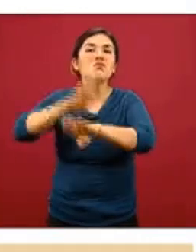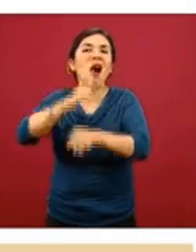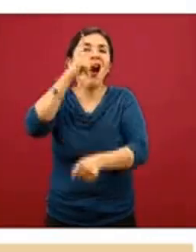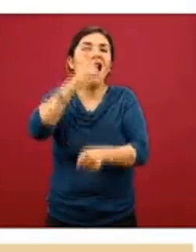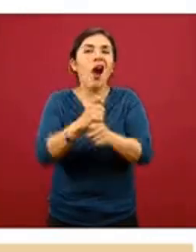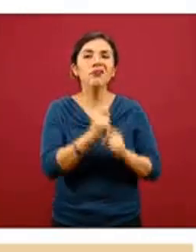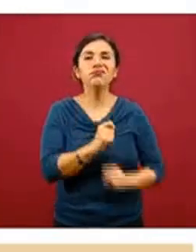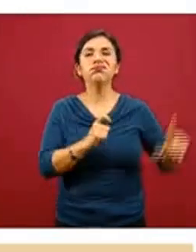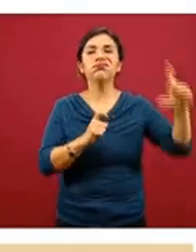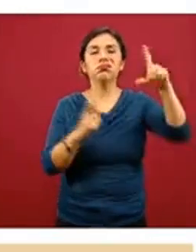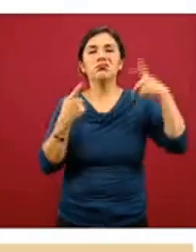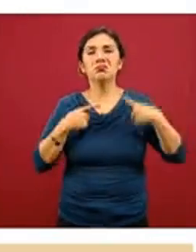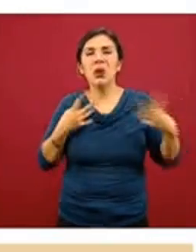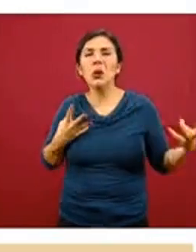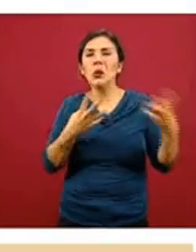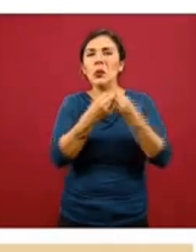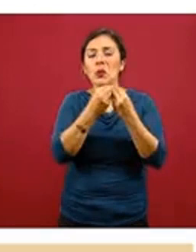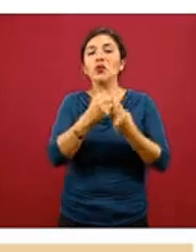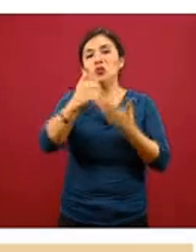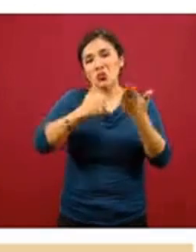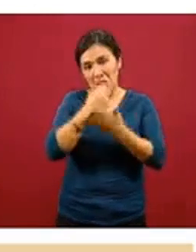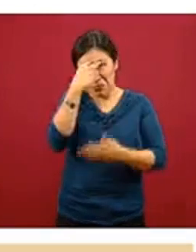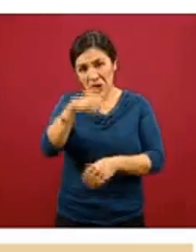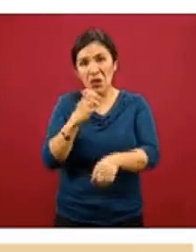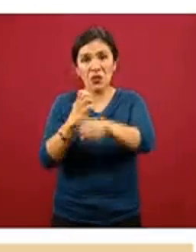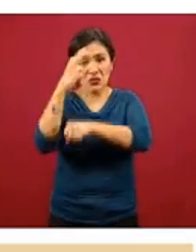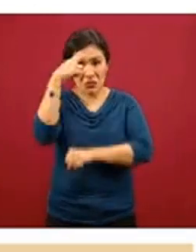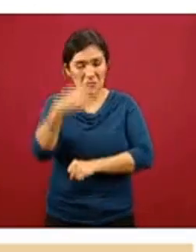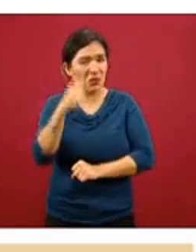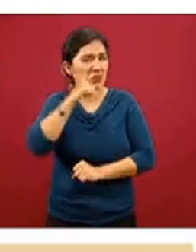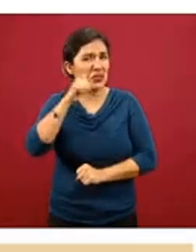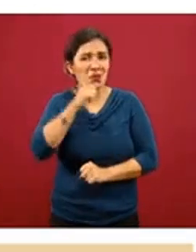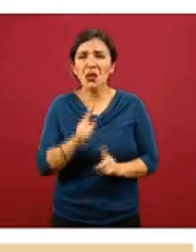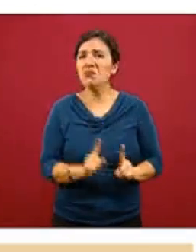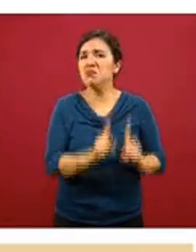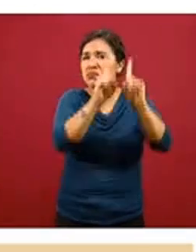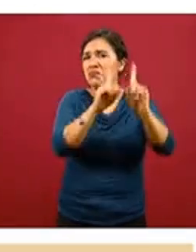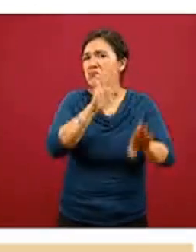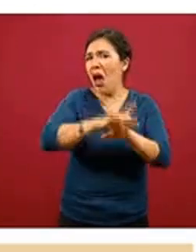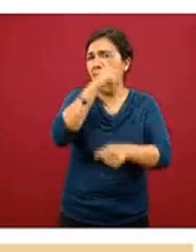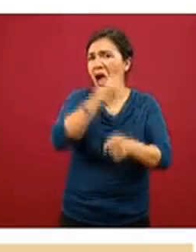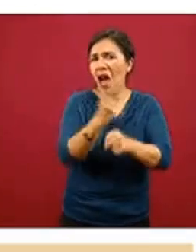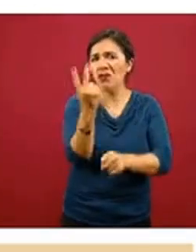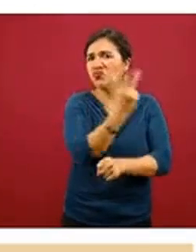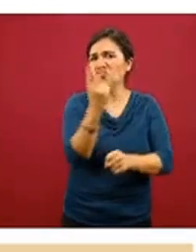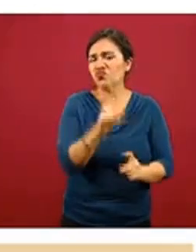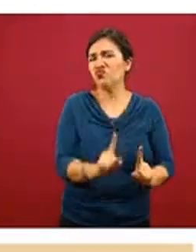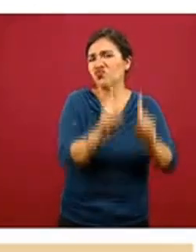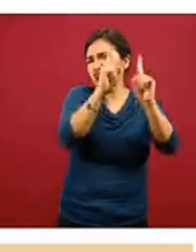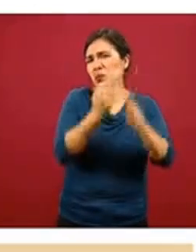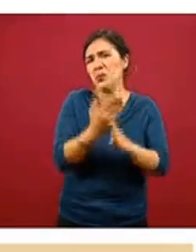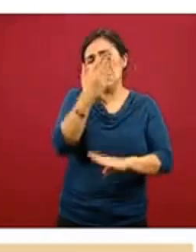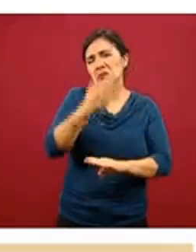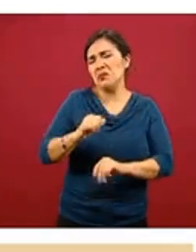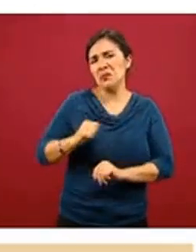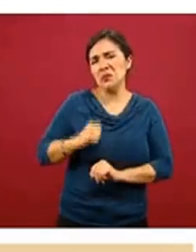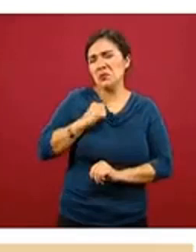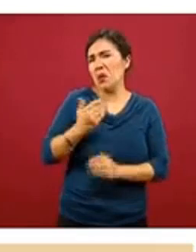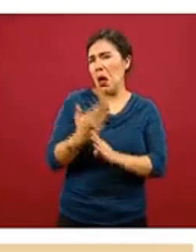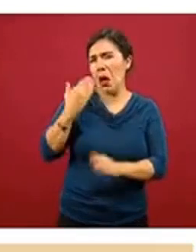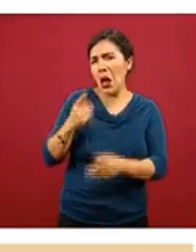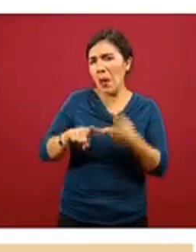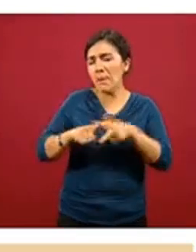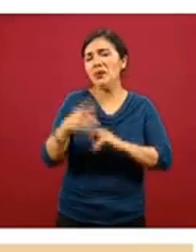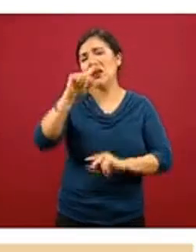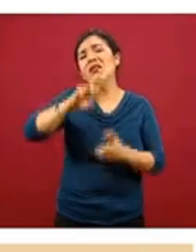carga acumulada. Ciudad de México, Estado de México, siempre se ha mantenido en esa posición casi desde un inicio, recordando que